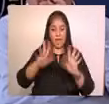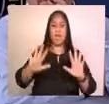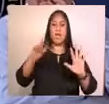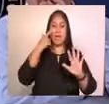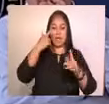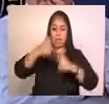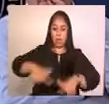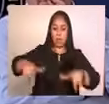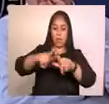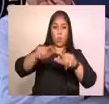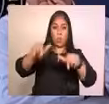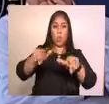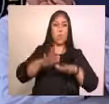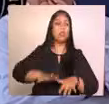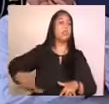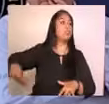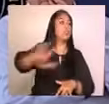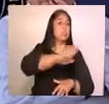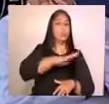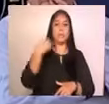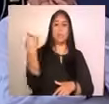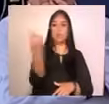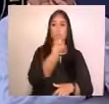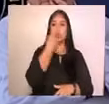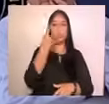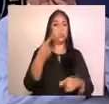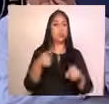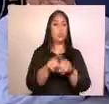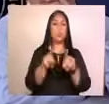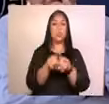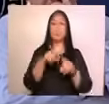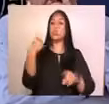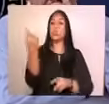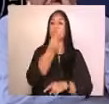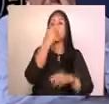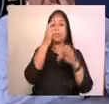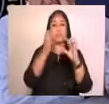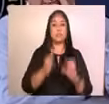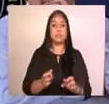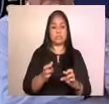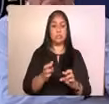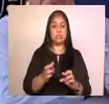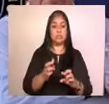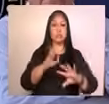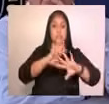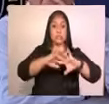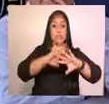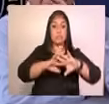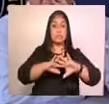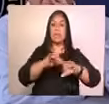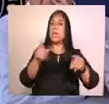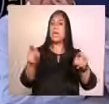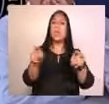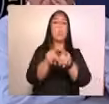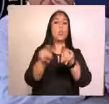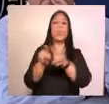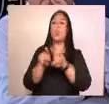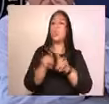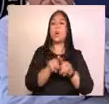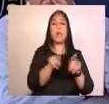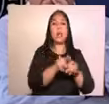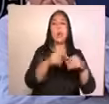espacio uniforme, donde todos los privados de libertad van a tener las mismas condiciones de